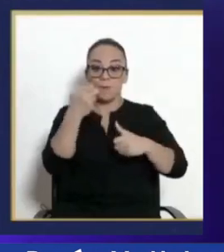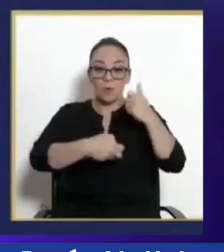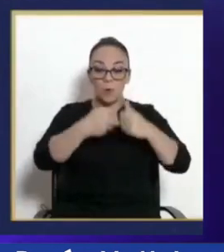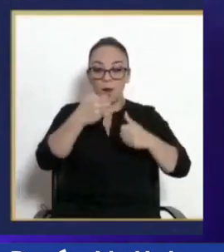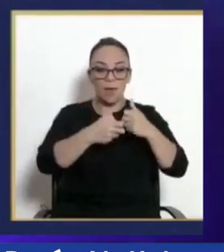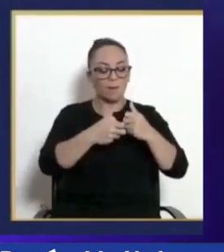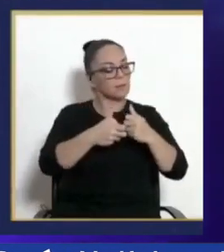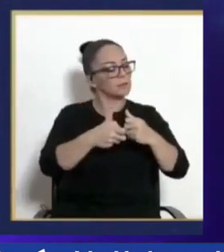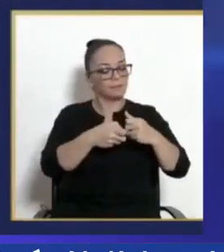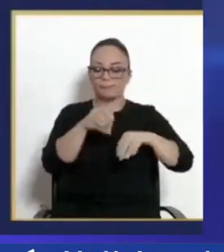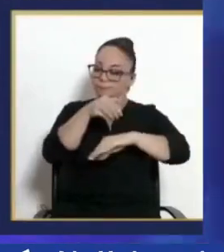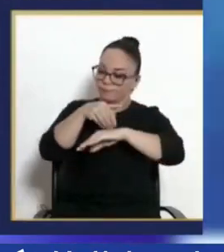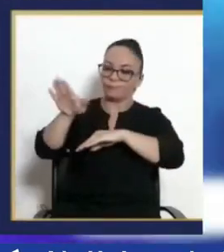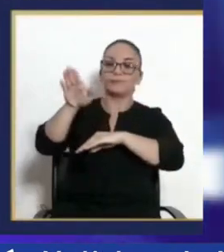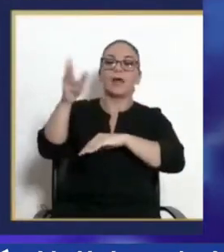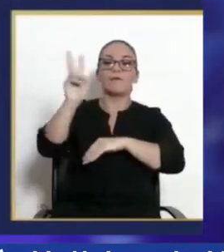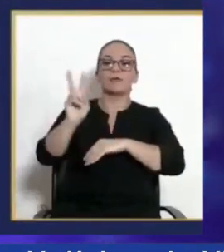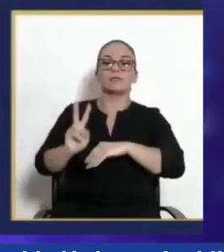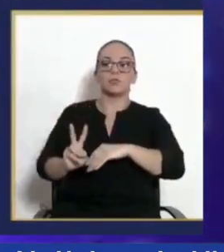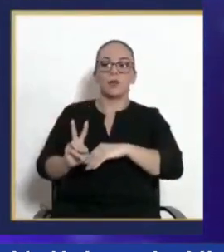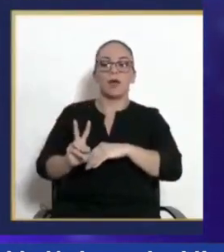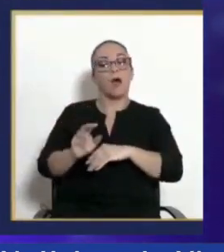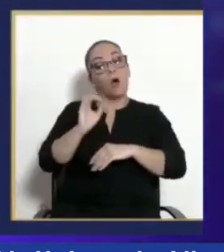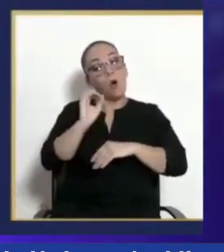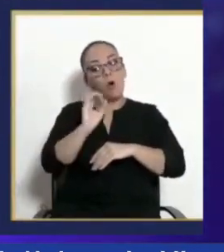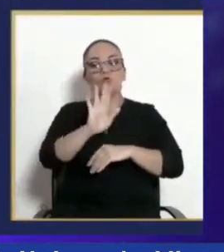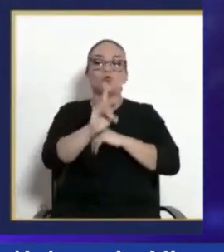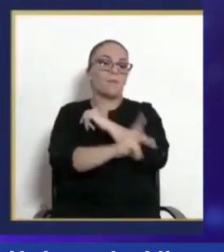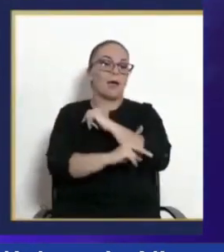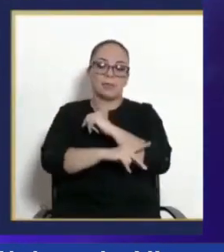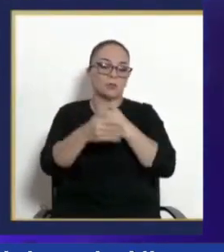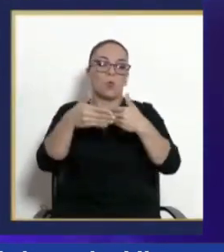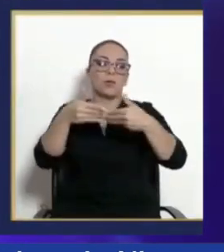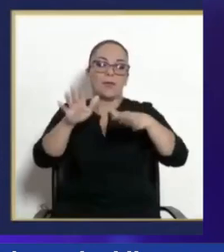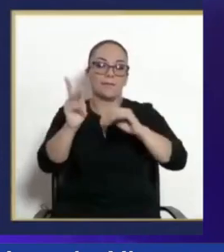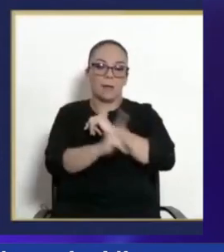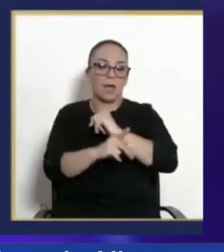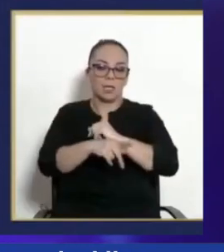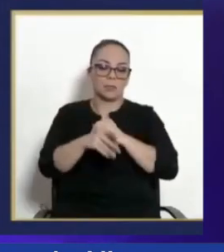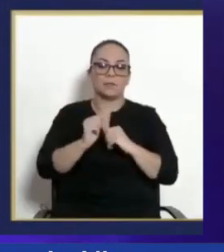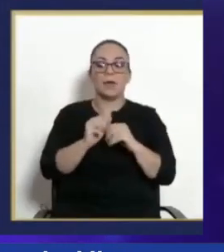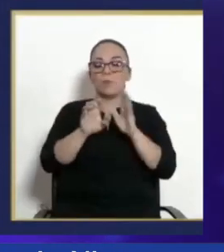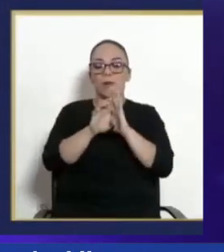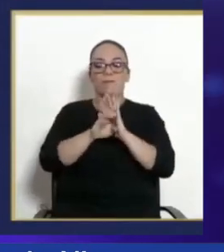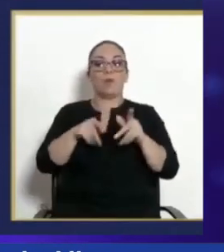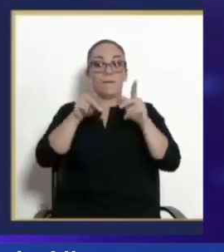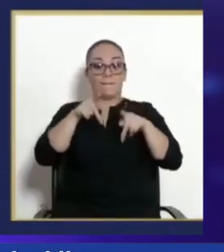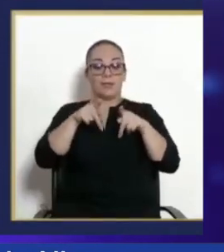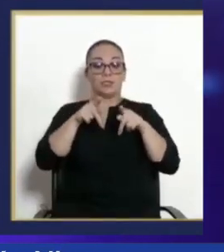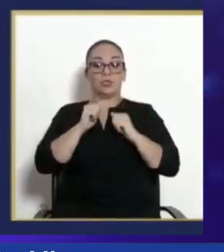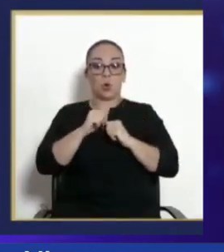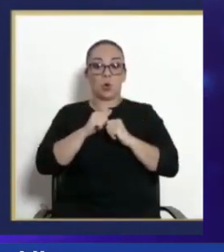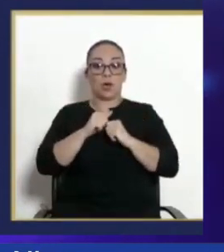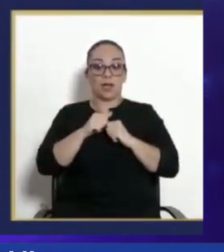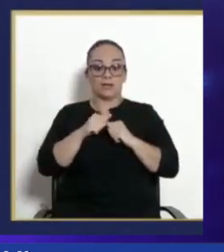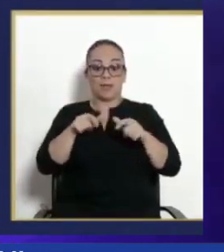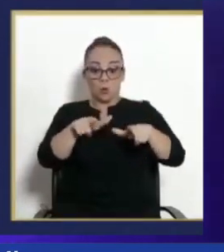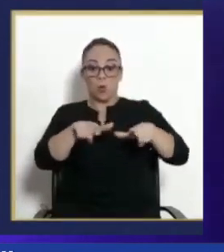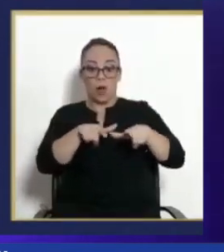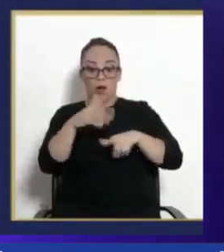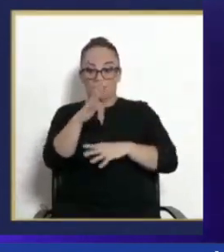hacia Venezuela o el país de origen. Entonces, si alguien cruzó el tapón de Darién, que no es fácil, se los